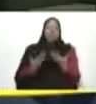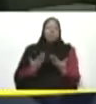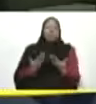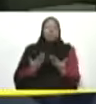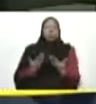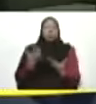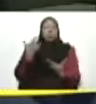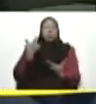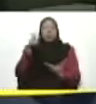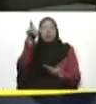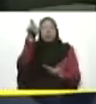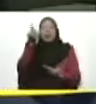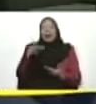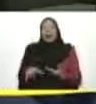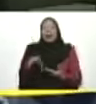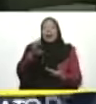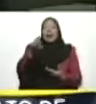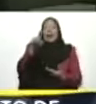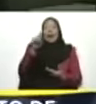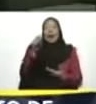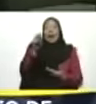el gran Ertugrul,